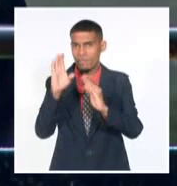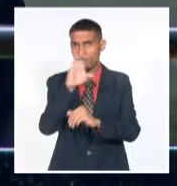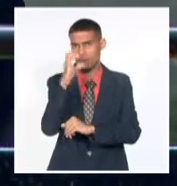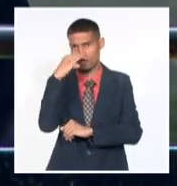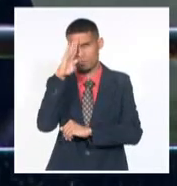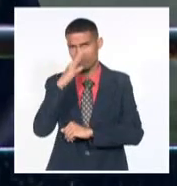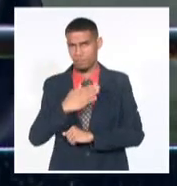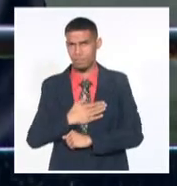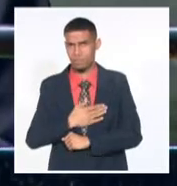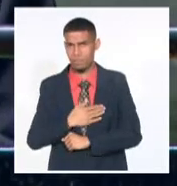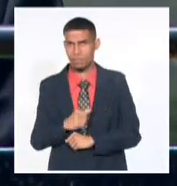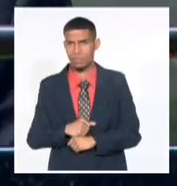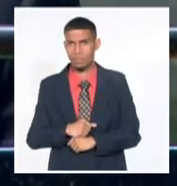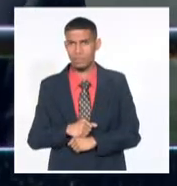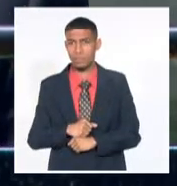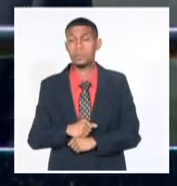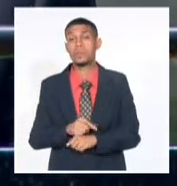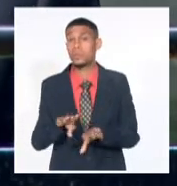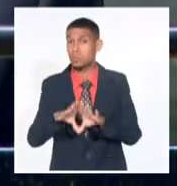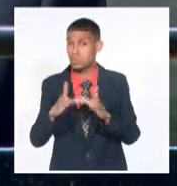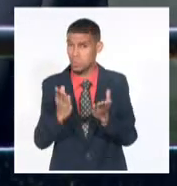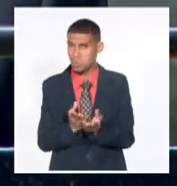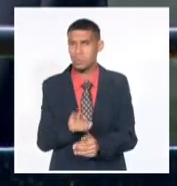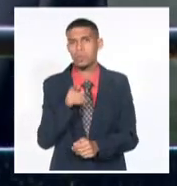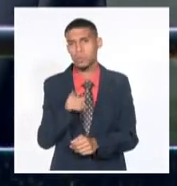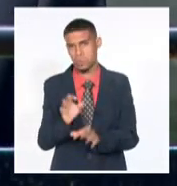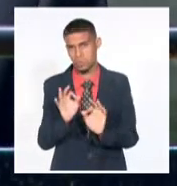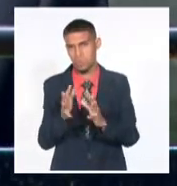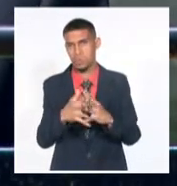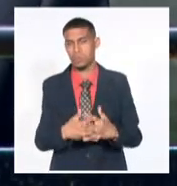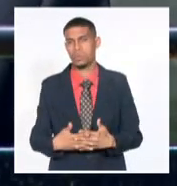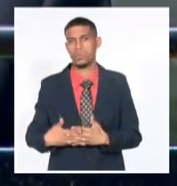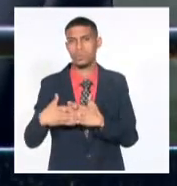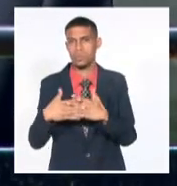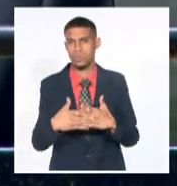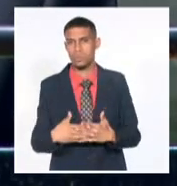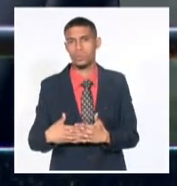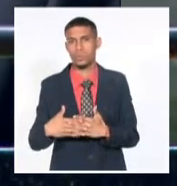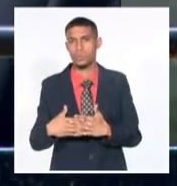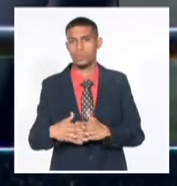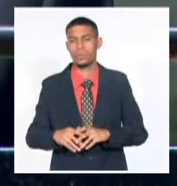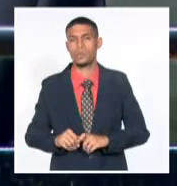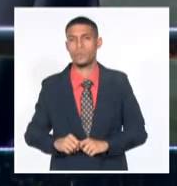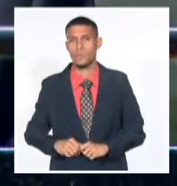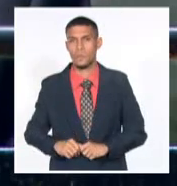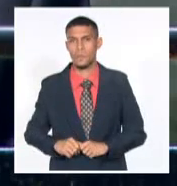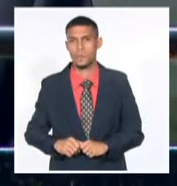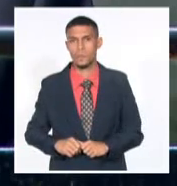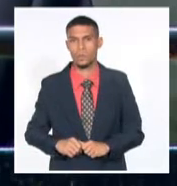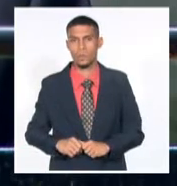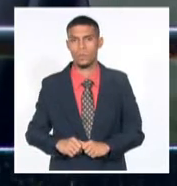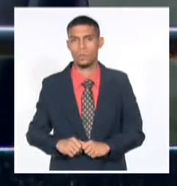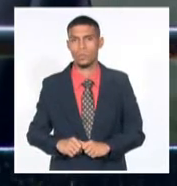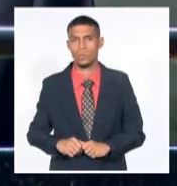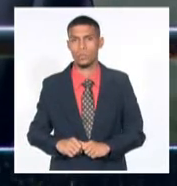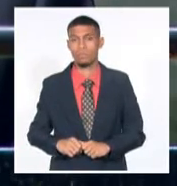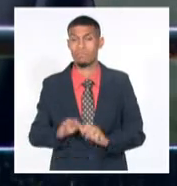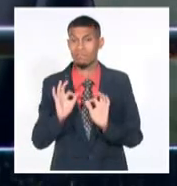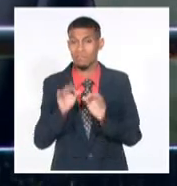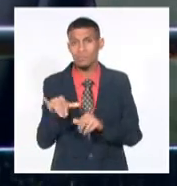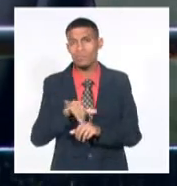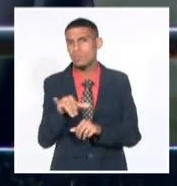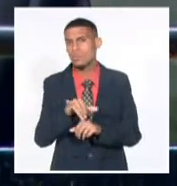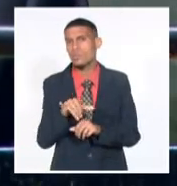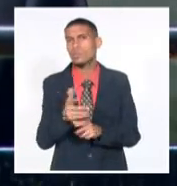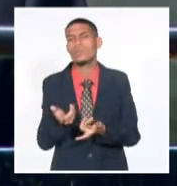país realiza para superar los desafíos de una economía bloqueada. Es una guerra